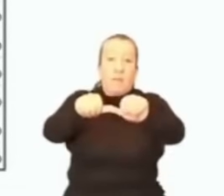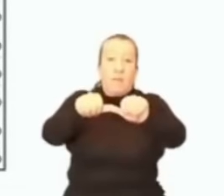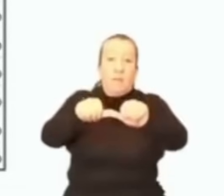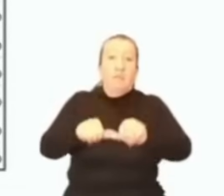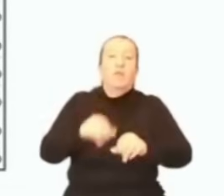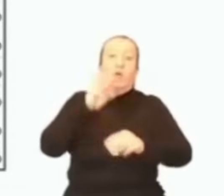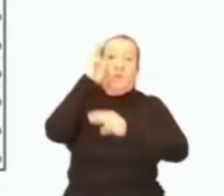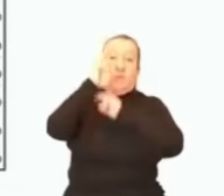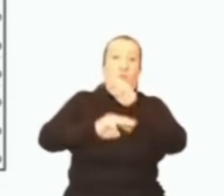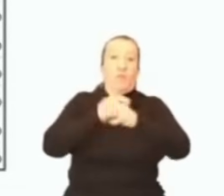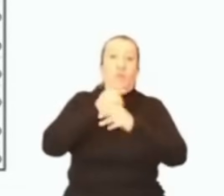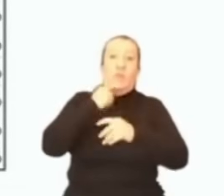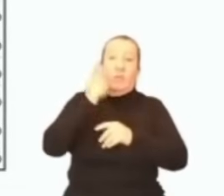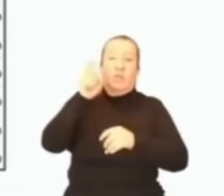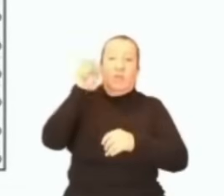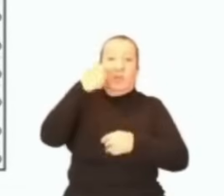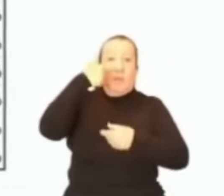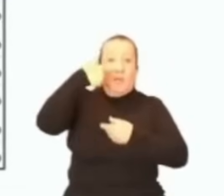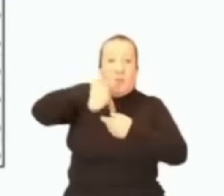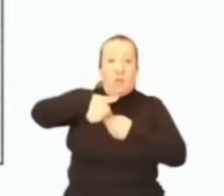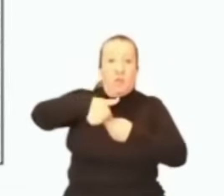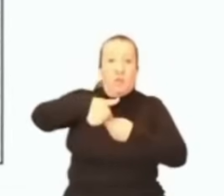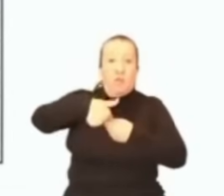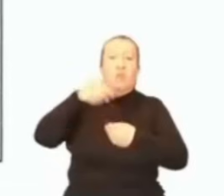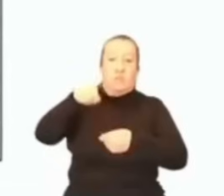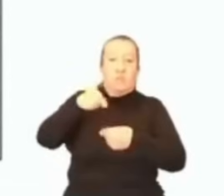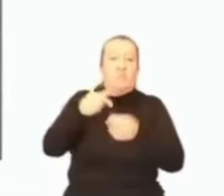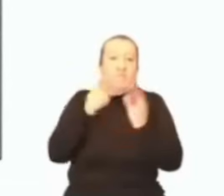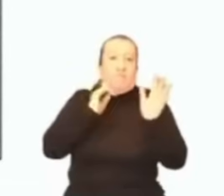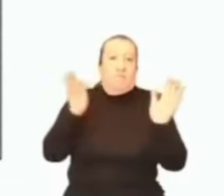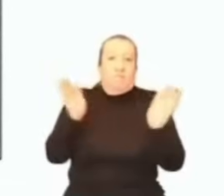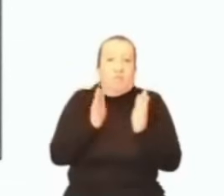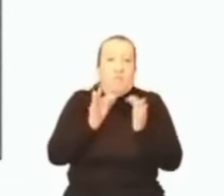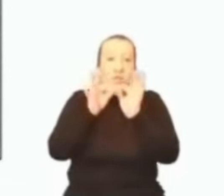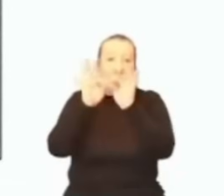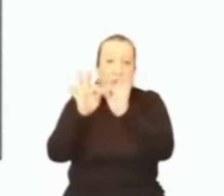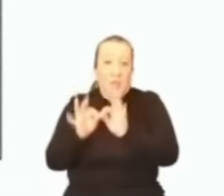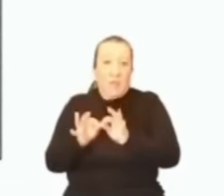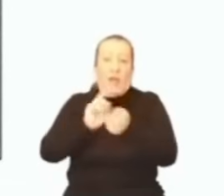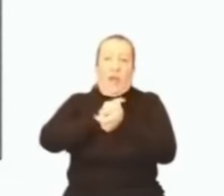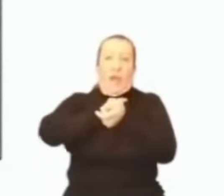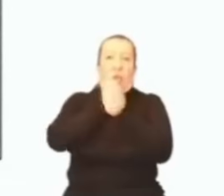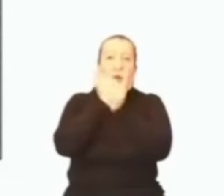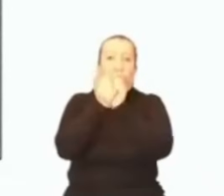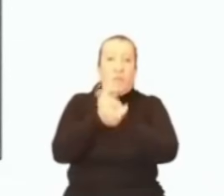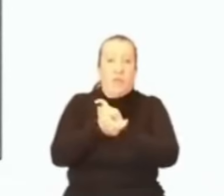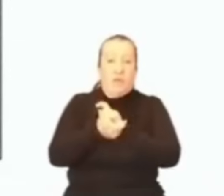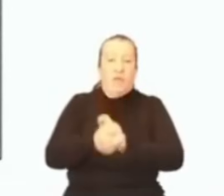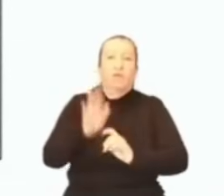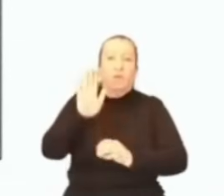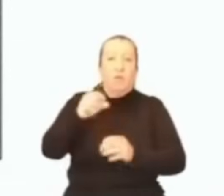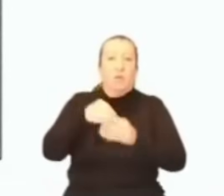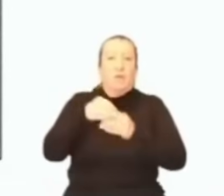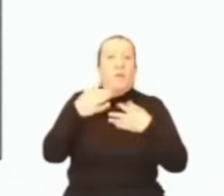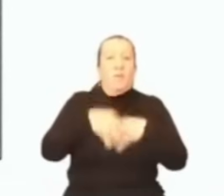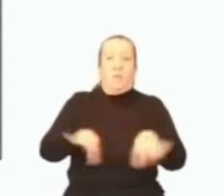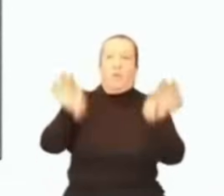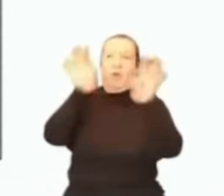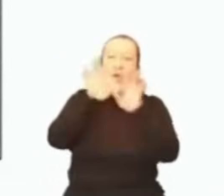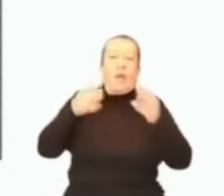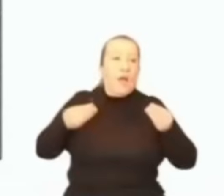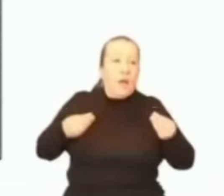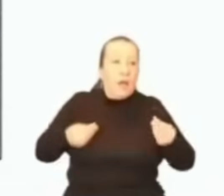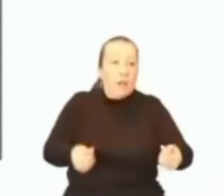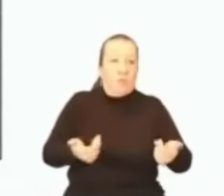permanente, por ejemplo, el mundo dejó de utilizar petróleo y ya no hay cómo vender petróleo, ahí tienen que ajustarse. Ahí tienen que cambiar